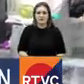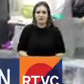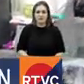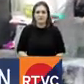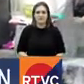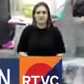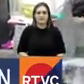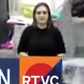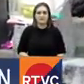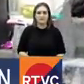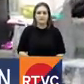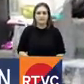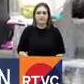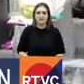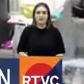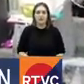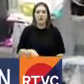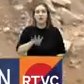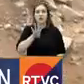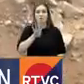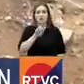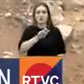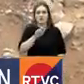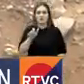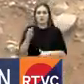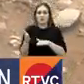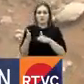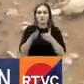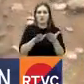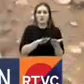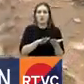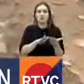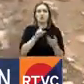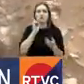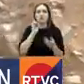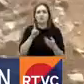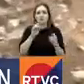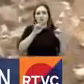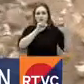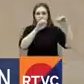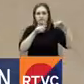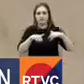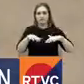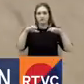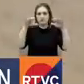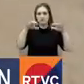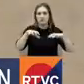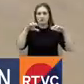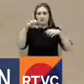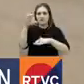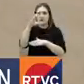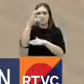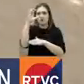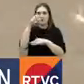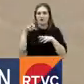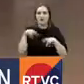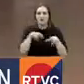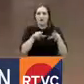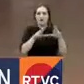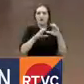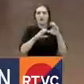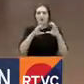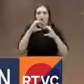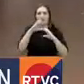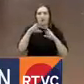Al menos 4 personas murieron en las últimas horas por emergencias causadas por lluvias en el país. Los ríos Cauca y Magdalena